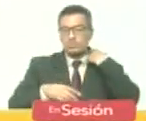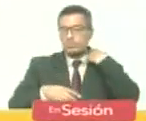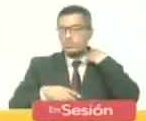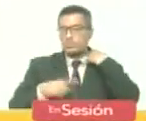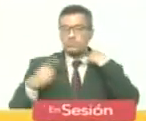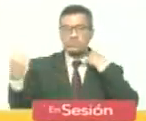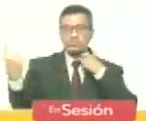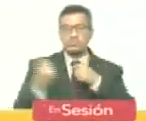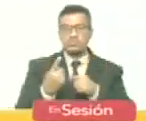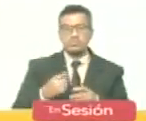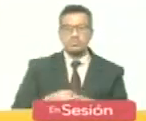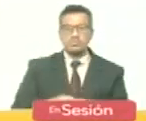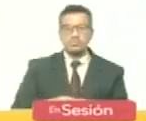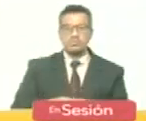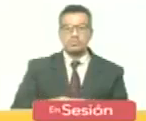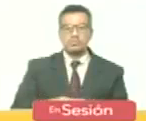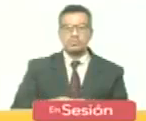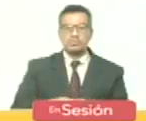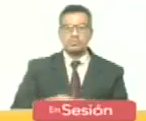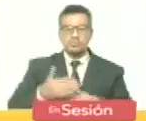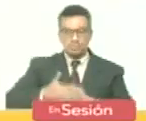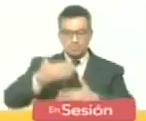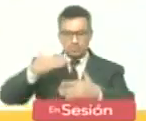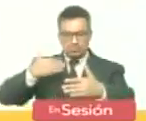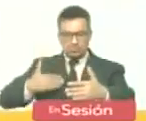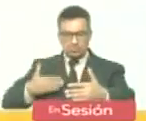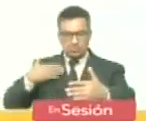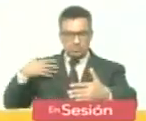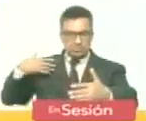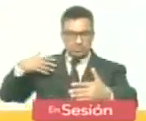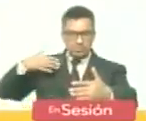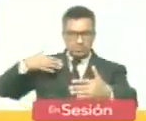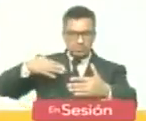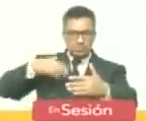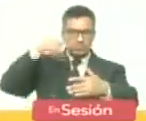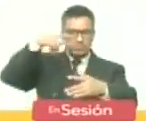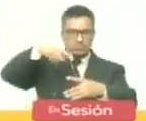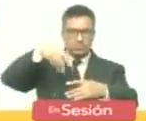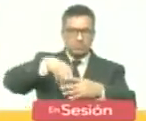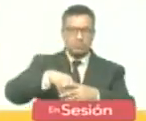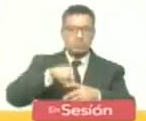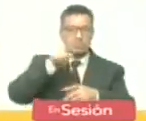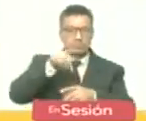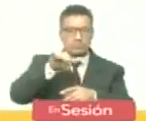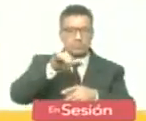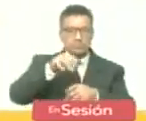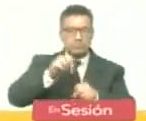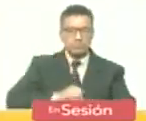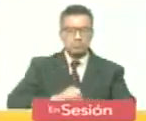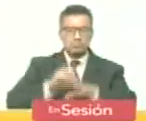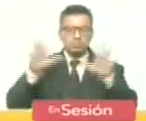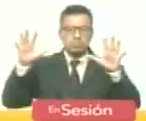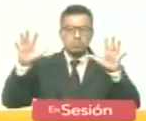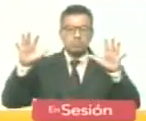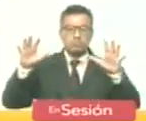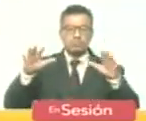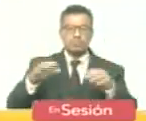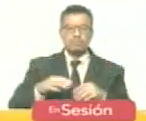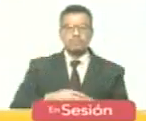llegara por la parte de atrás de la tarima, entrara a la tarima y allí fuera detonado,